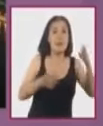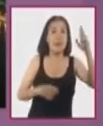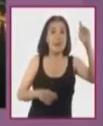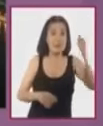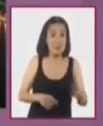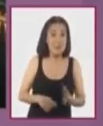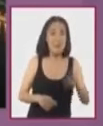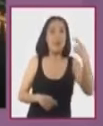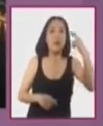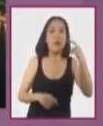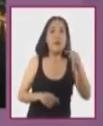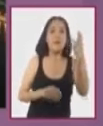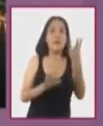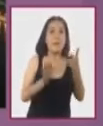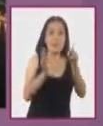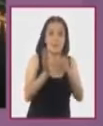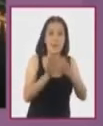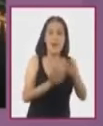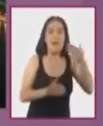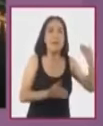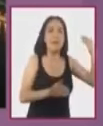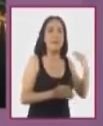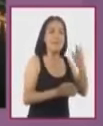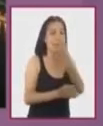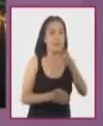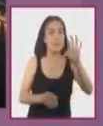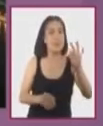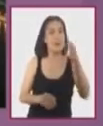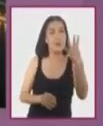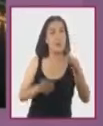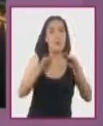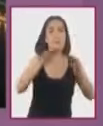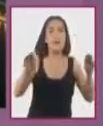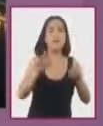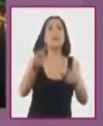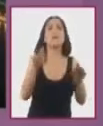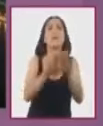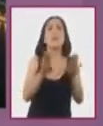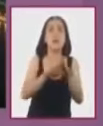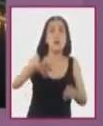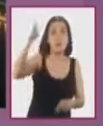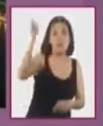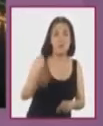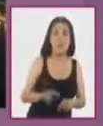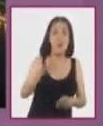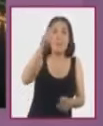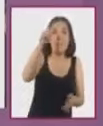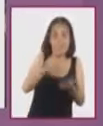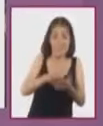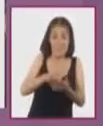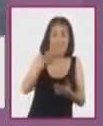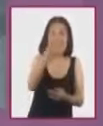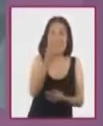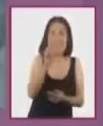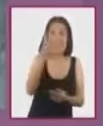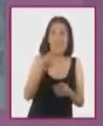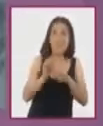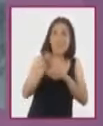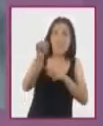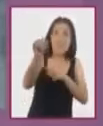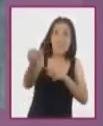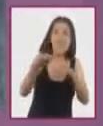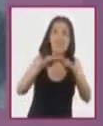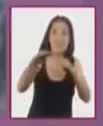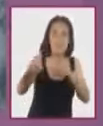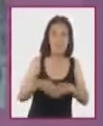viajó 3 veces, 344 metros. Es decir, el rayo se generó a 1032 metros de ti. La velocidad